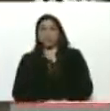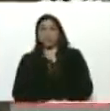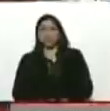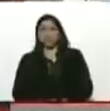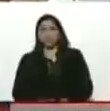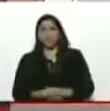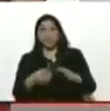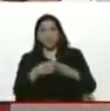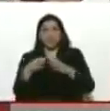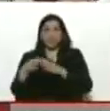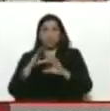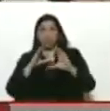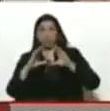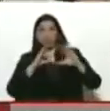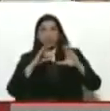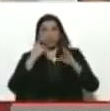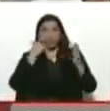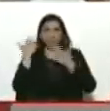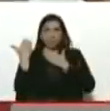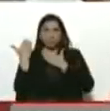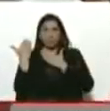Equipos de comunicaciones, mírenlo.